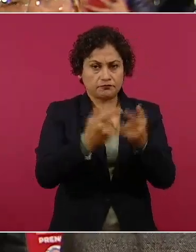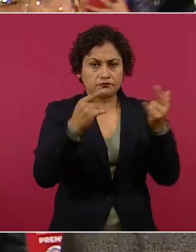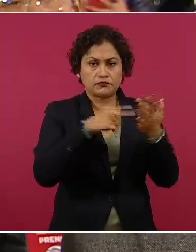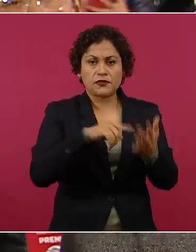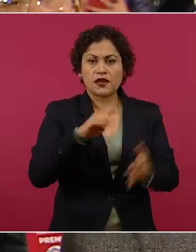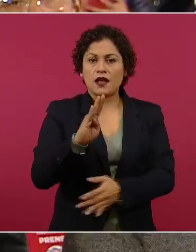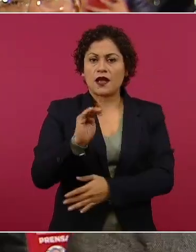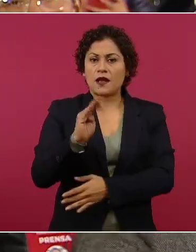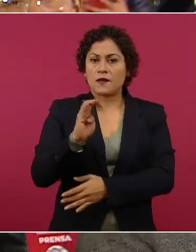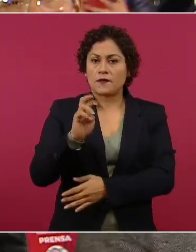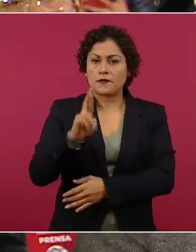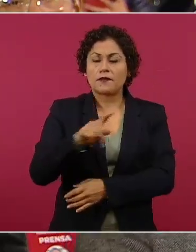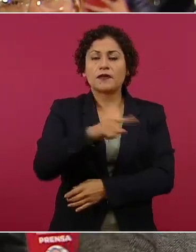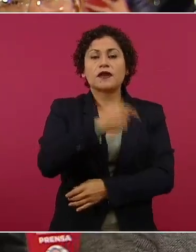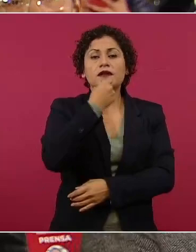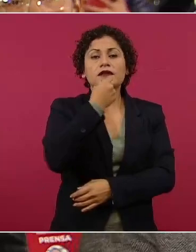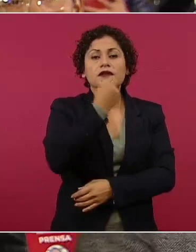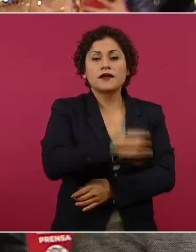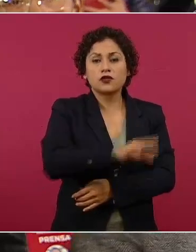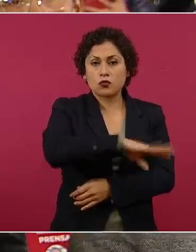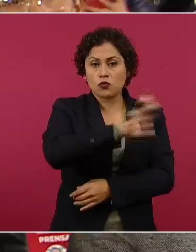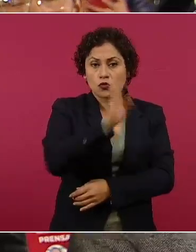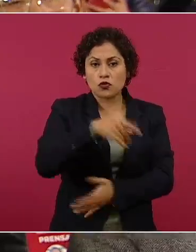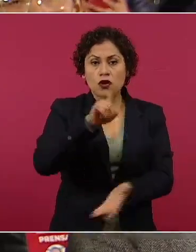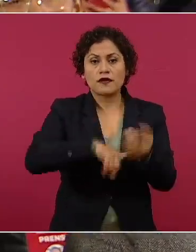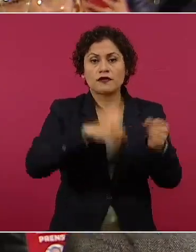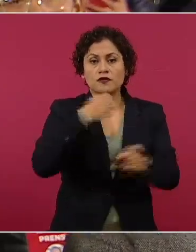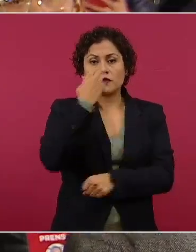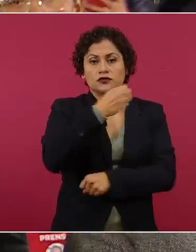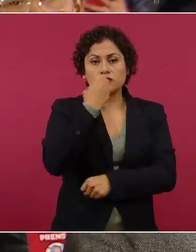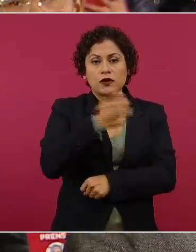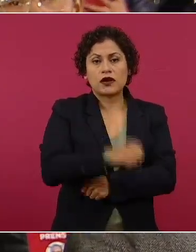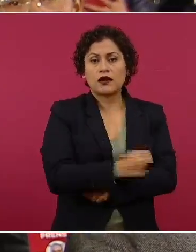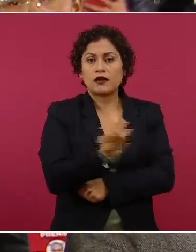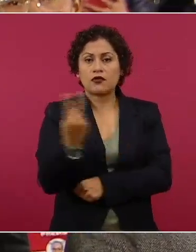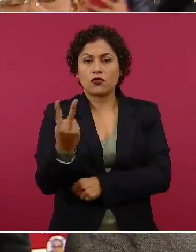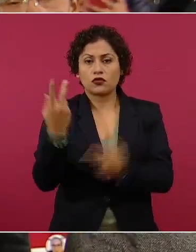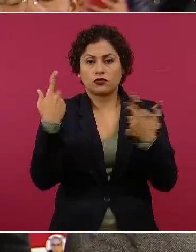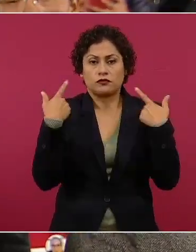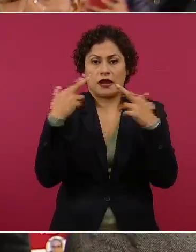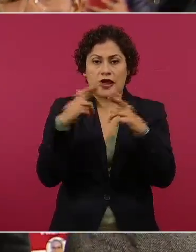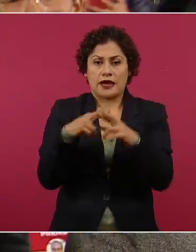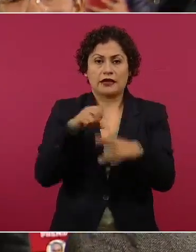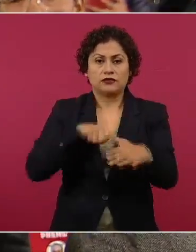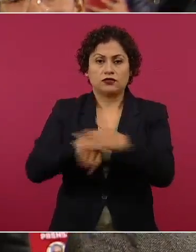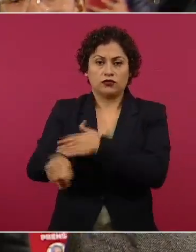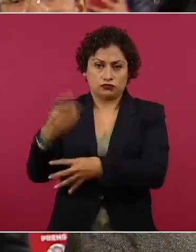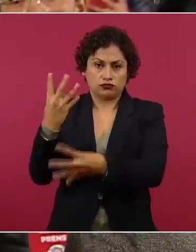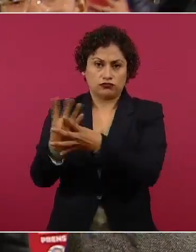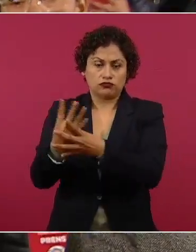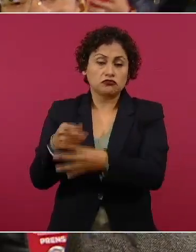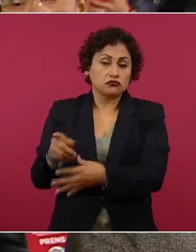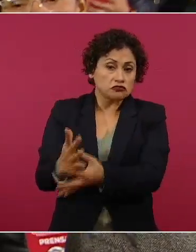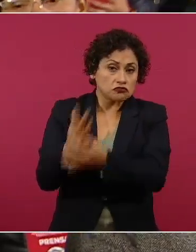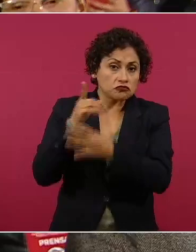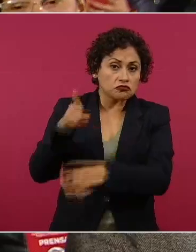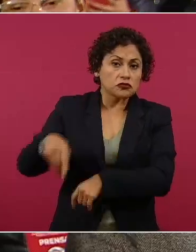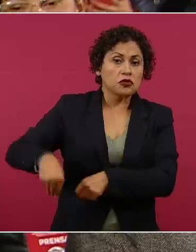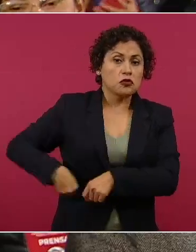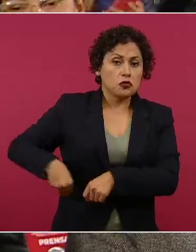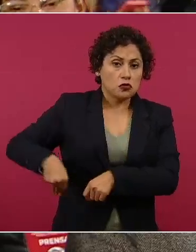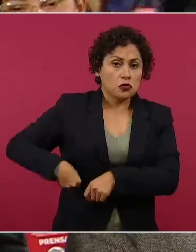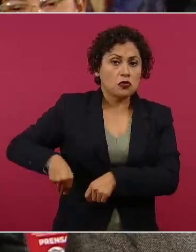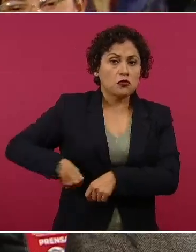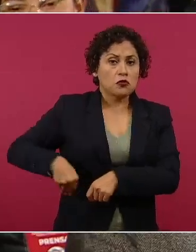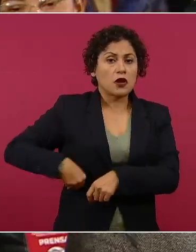del Colegio Williams, que falleció y derivado de ello, hay dos profesores encarcelados imputados primero por el delito de homicidio doloso por el